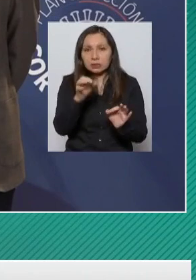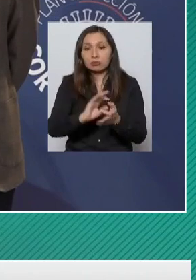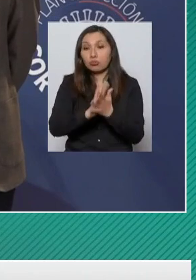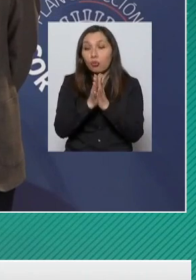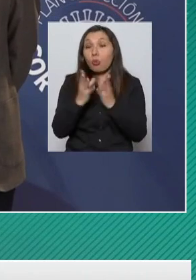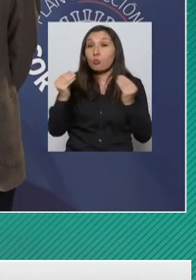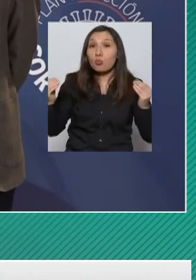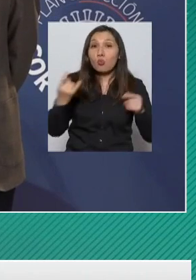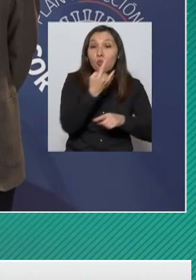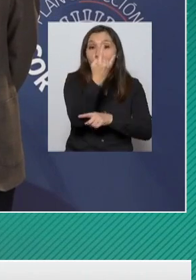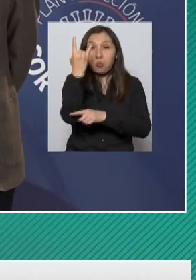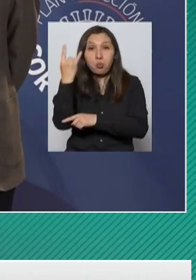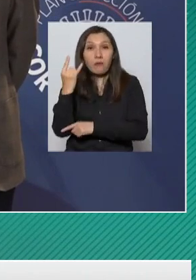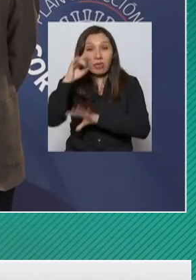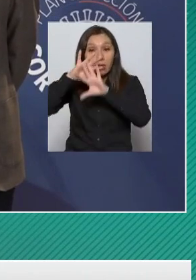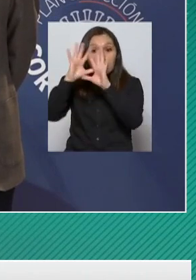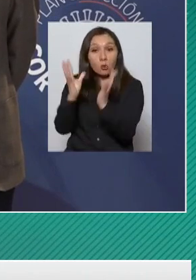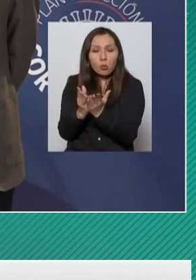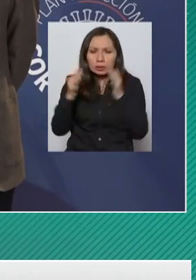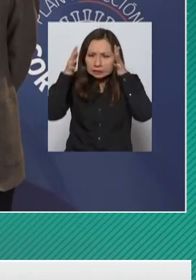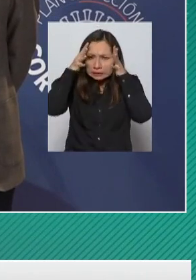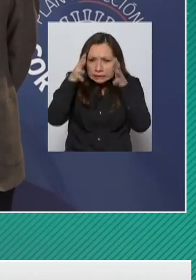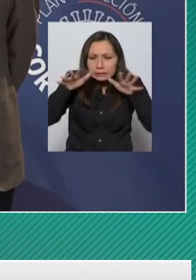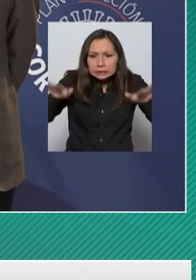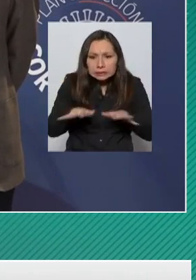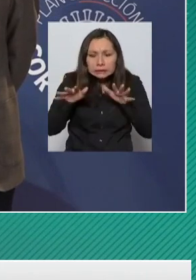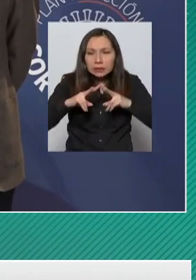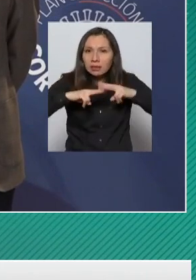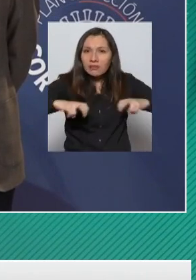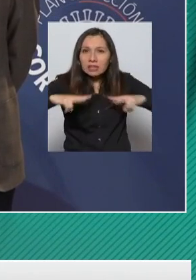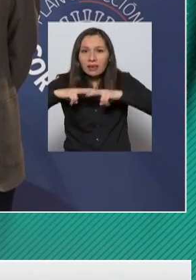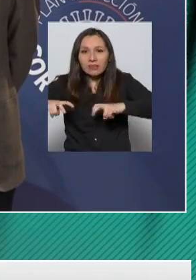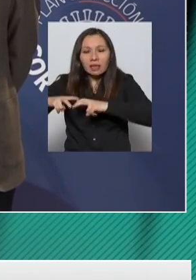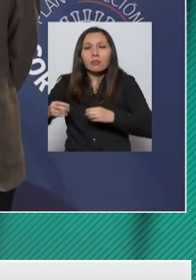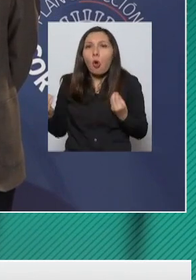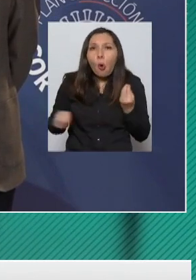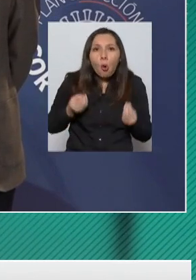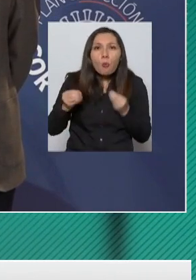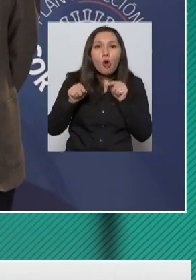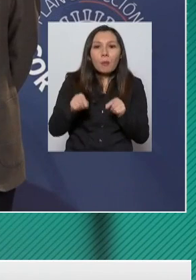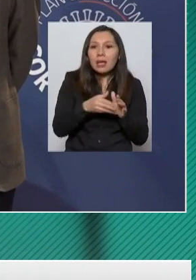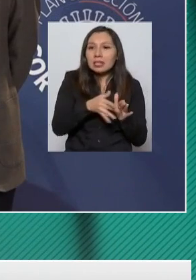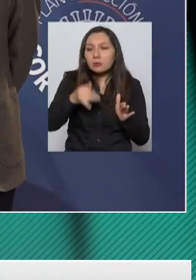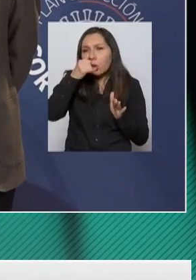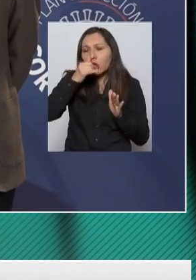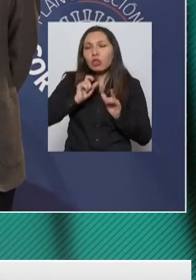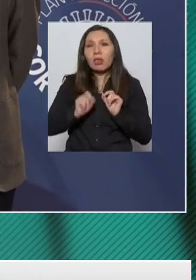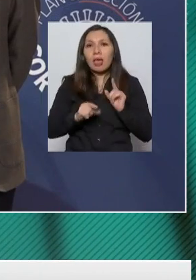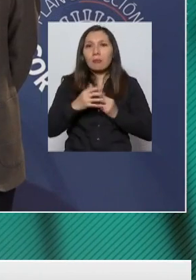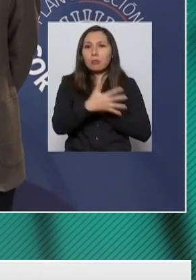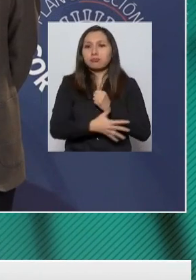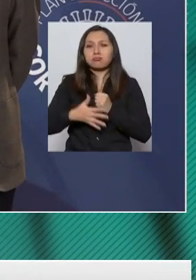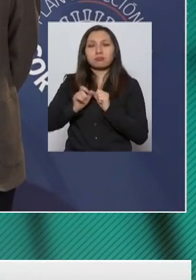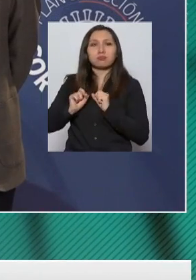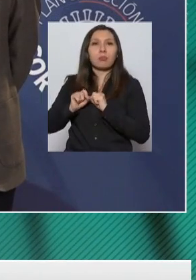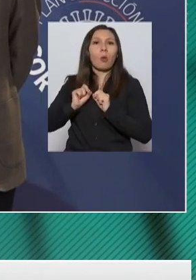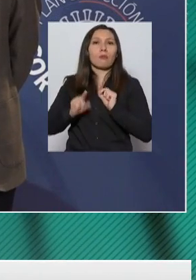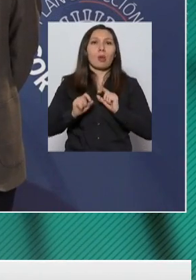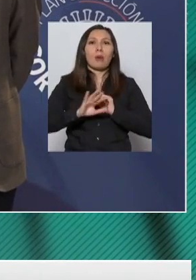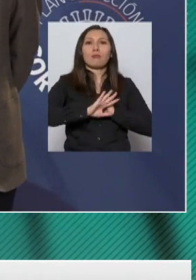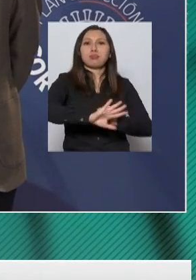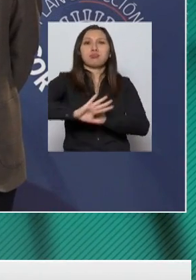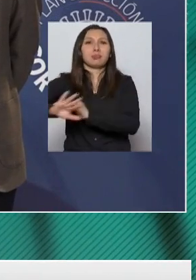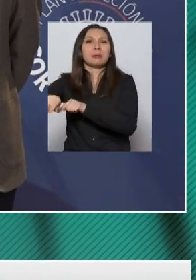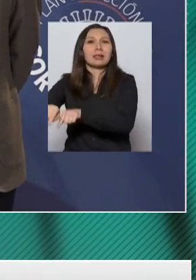o muchas universidades del mundo están abocadas a investigar exactamente esto cuál es el nivel de inmunidad